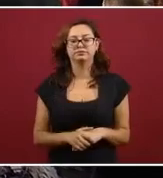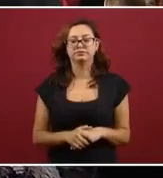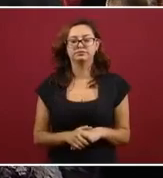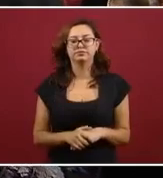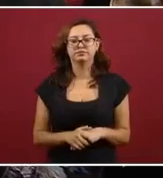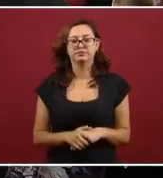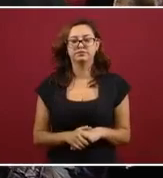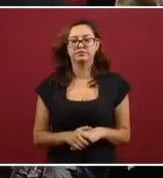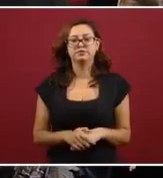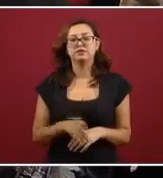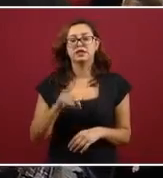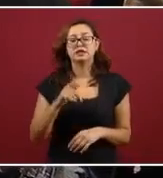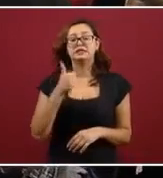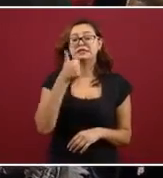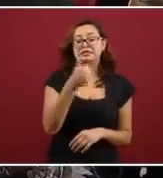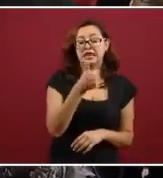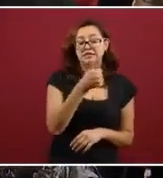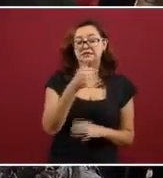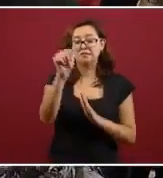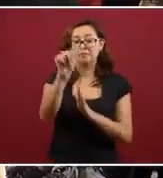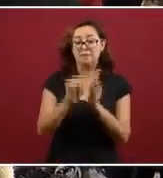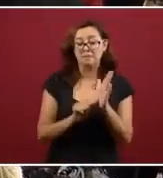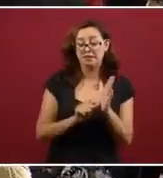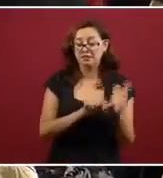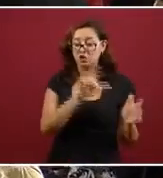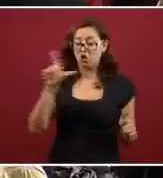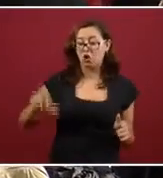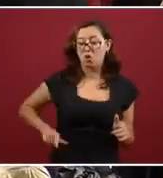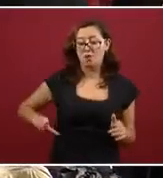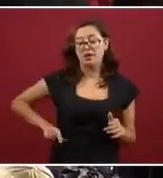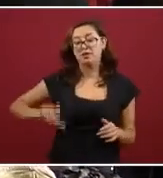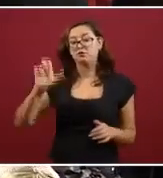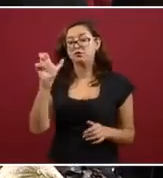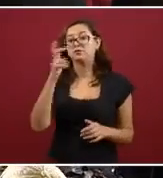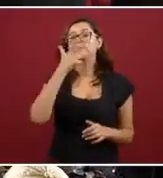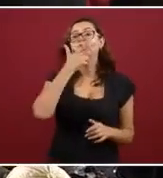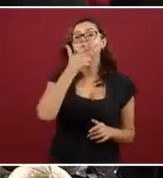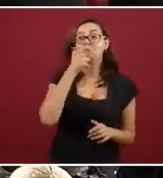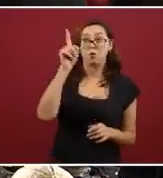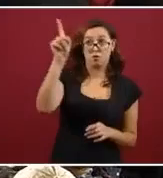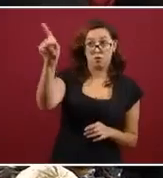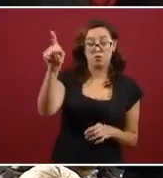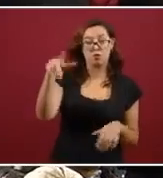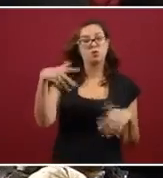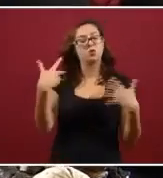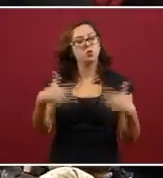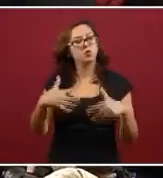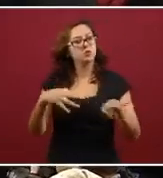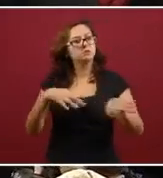6 meses gobernador de Chihuahua. Hizo cosas importantes, ¿eh?